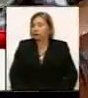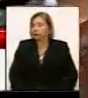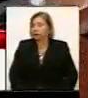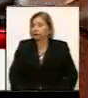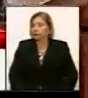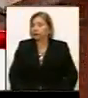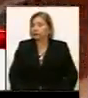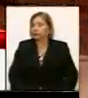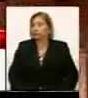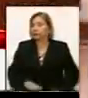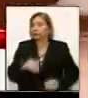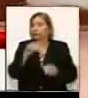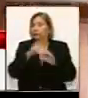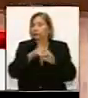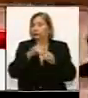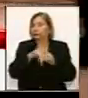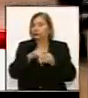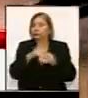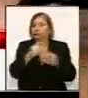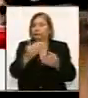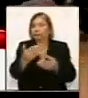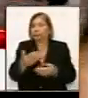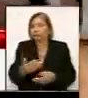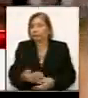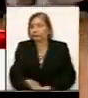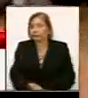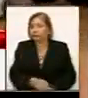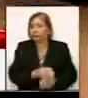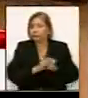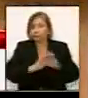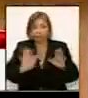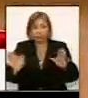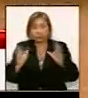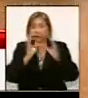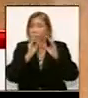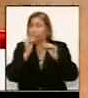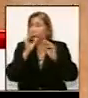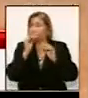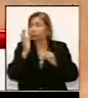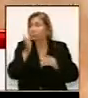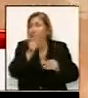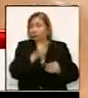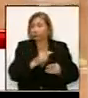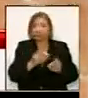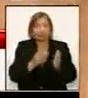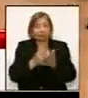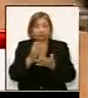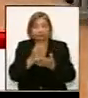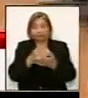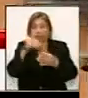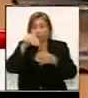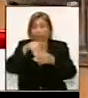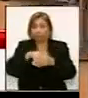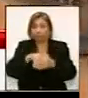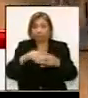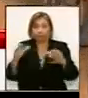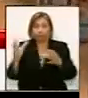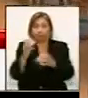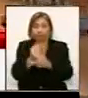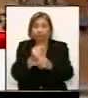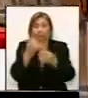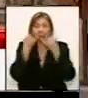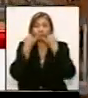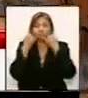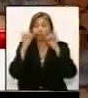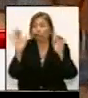Nos sometemos al voto, habiendo concluido las intervenciones. Vamos a proceder a votar la conclusión del informe final